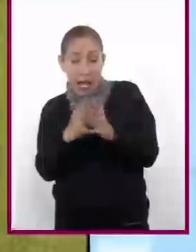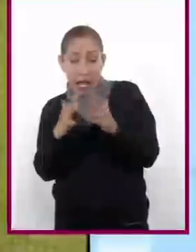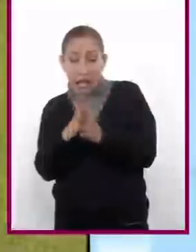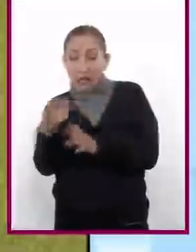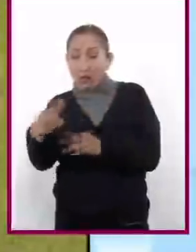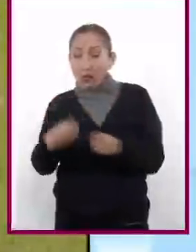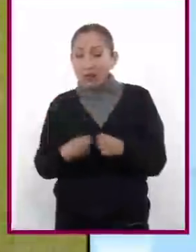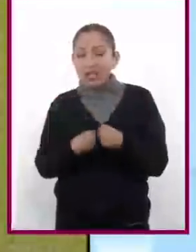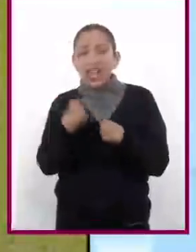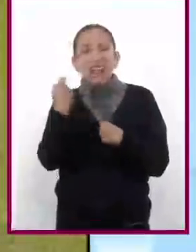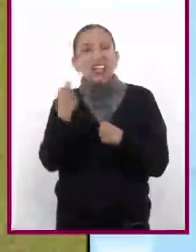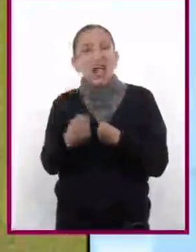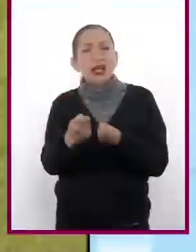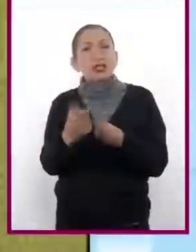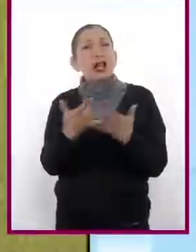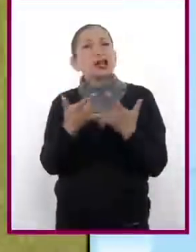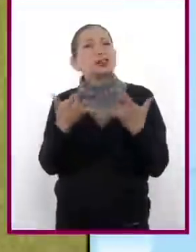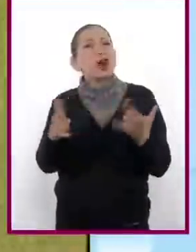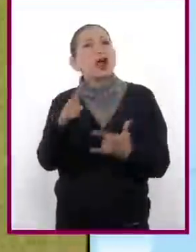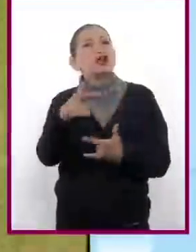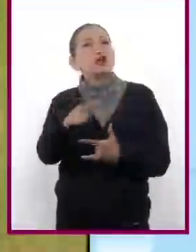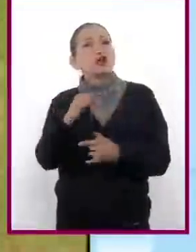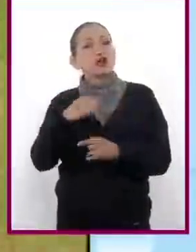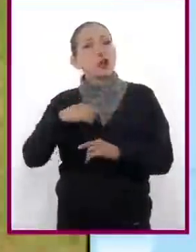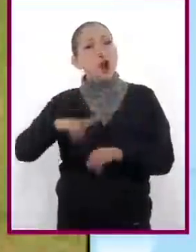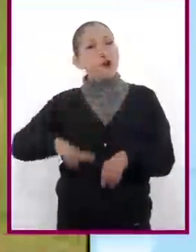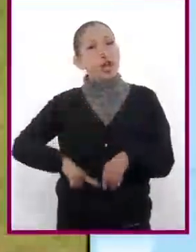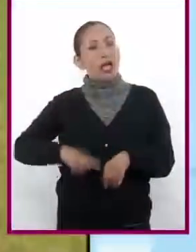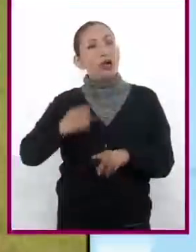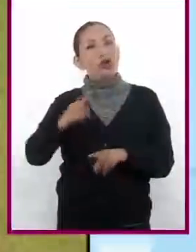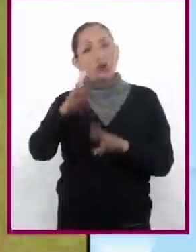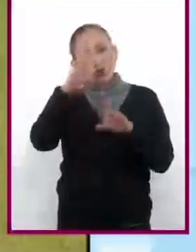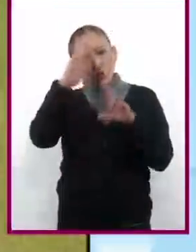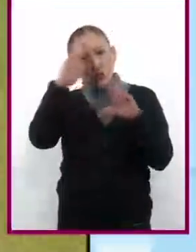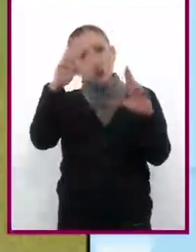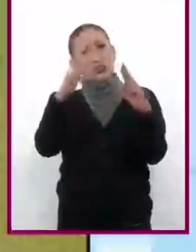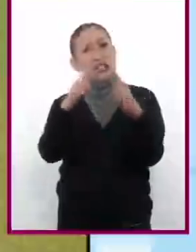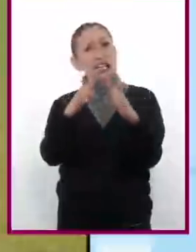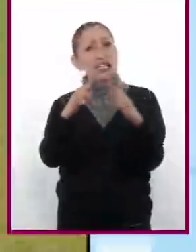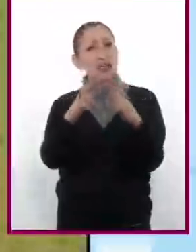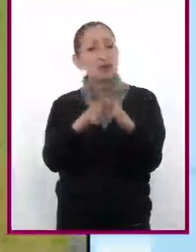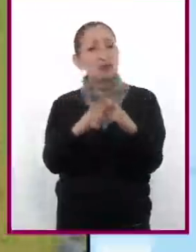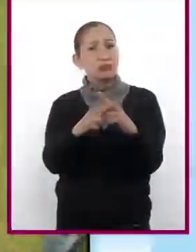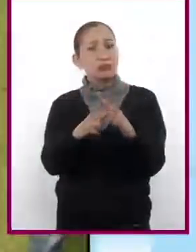vida cotidiana, la historia de sus gobernantes y sus ceremonias religiosas.